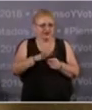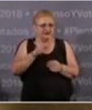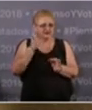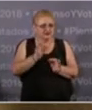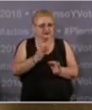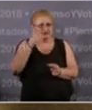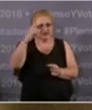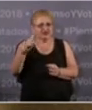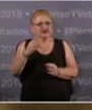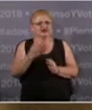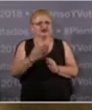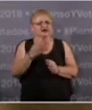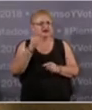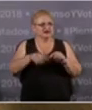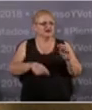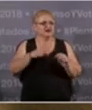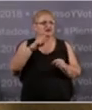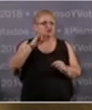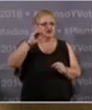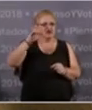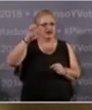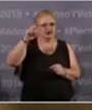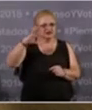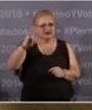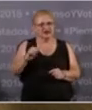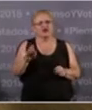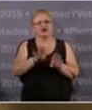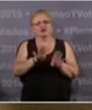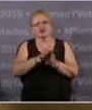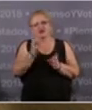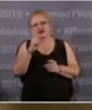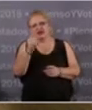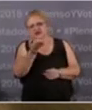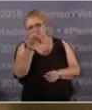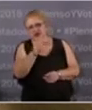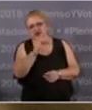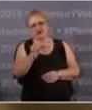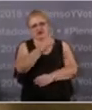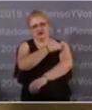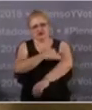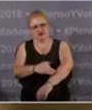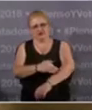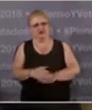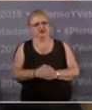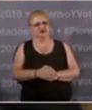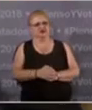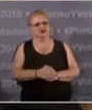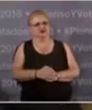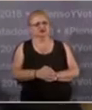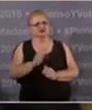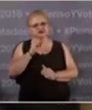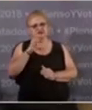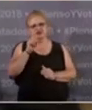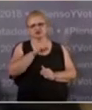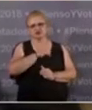la prevención de la violencia, por ejemplo, para la prevención de la violencia escolar o de la violencia familiar? Sí, por supuesto, y no solo eso, sino